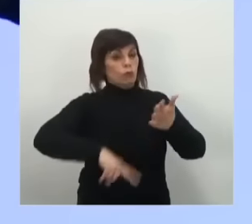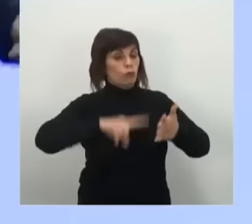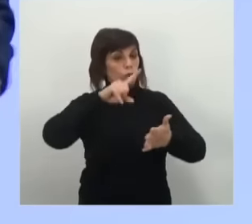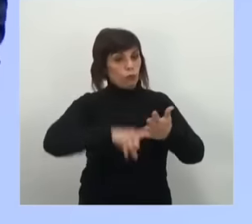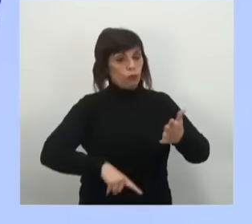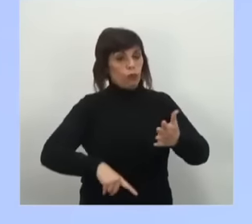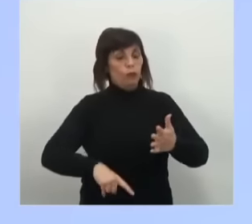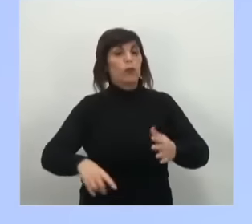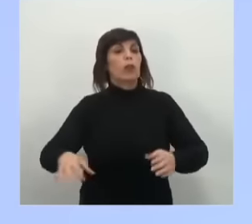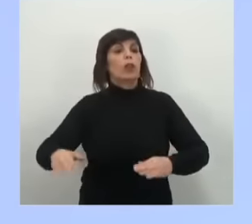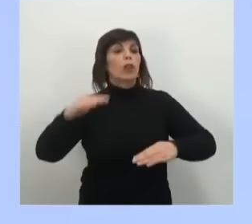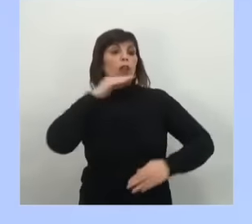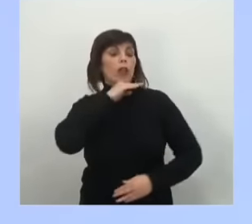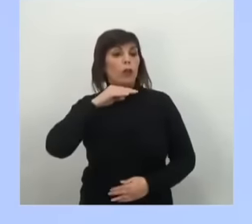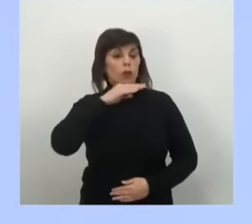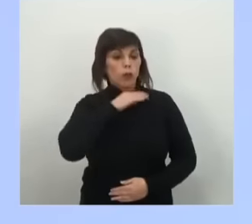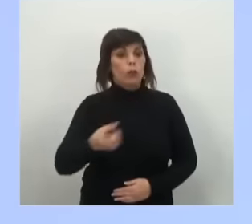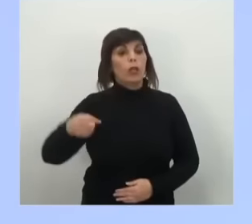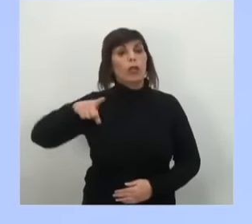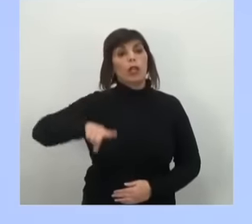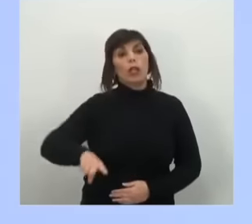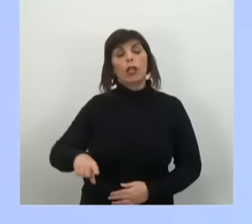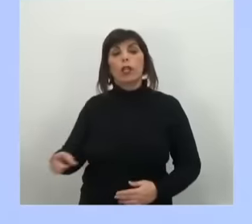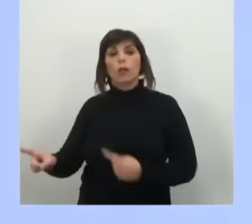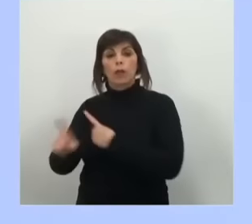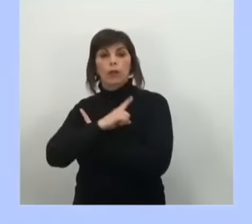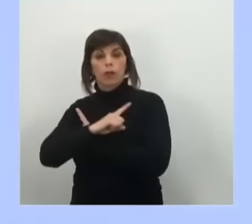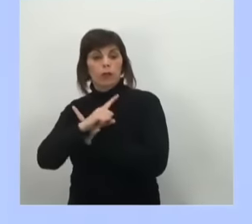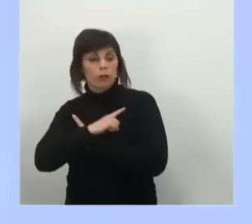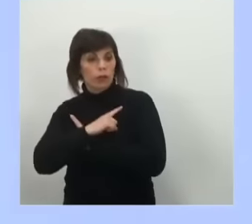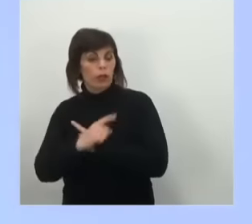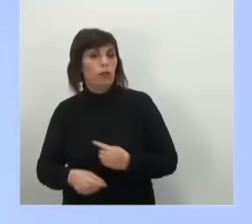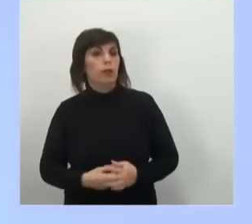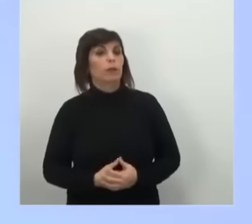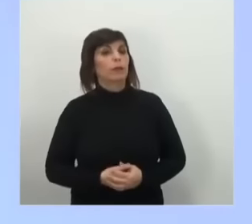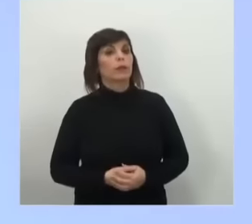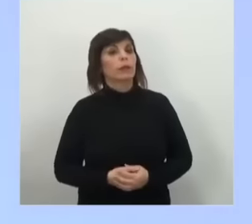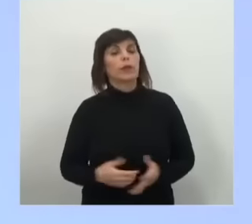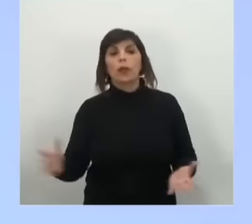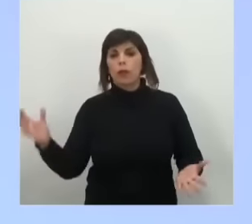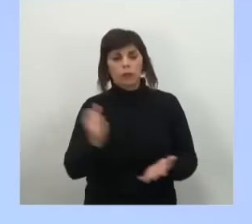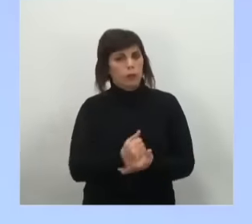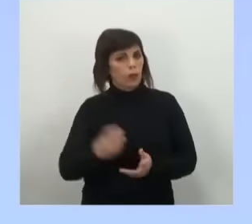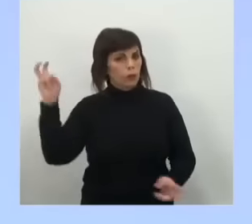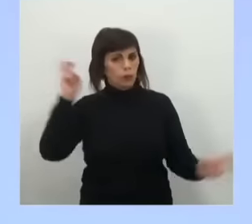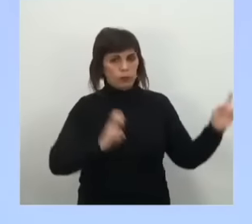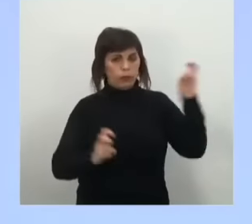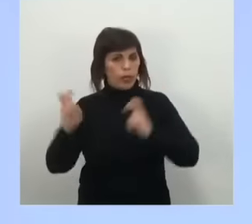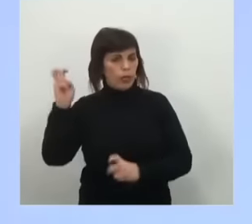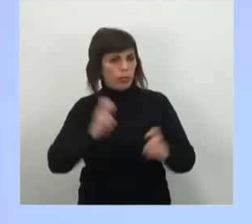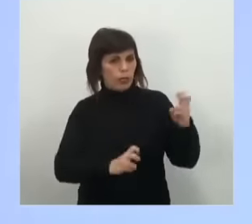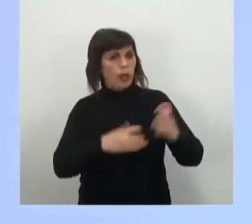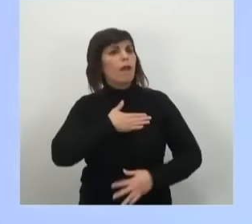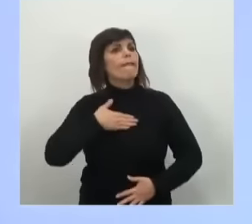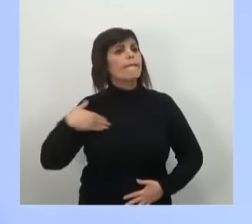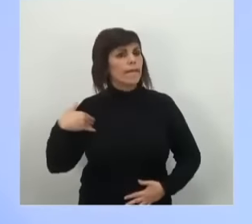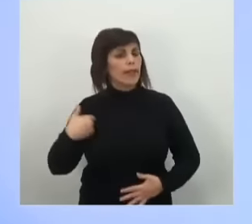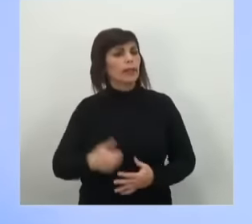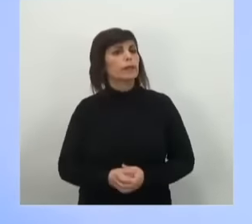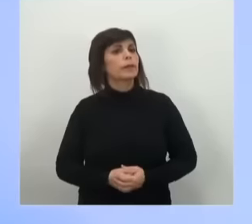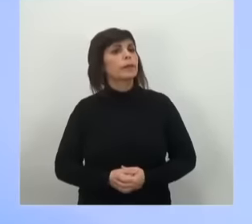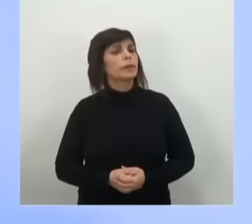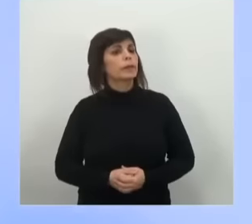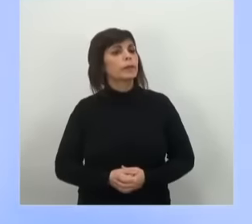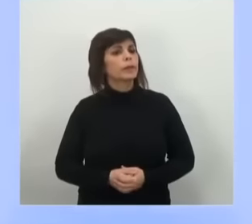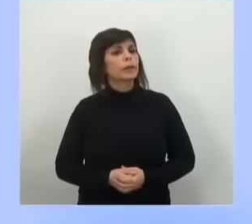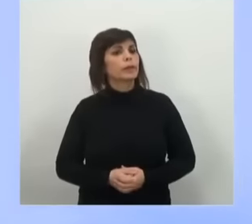Octubre y dos aviones en noviembre para todos los que quieran venir y si